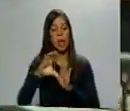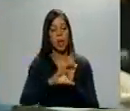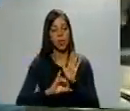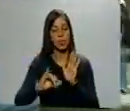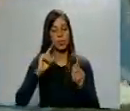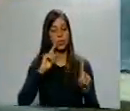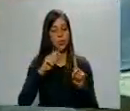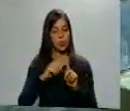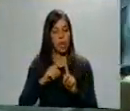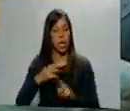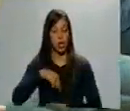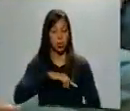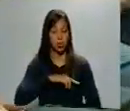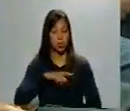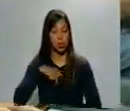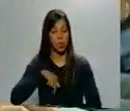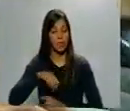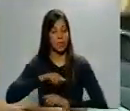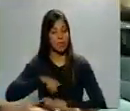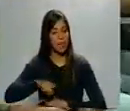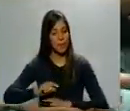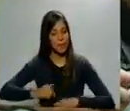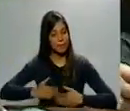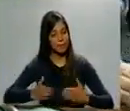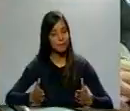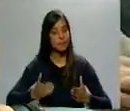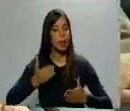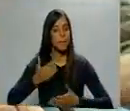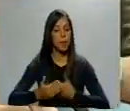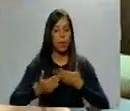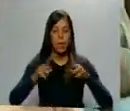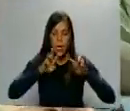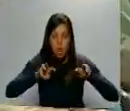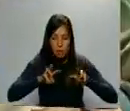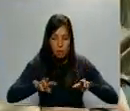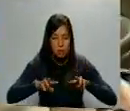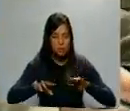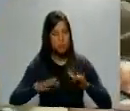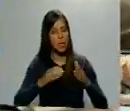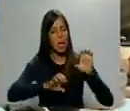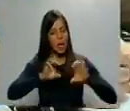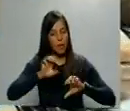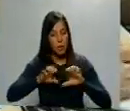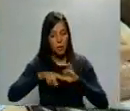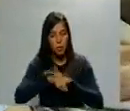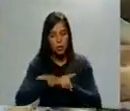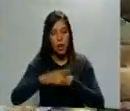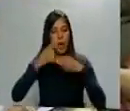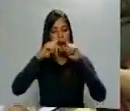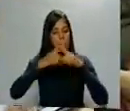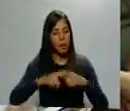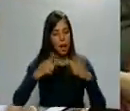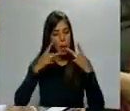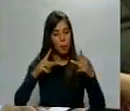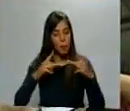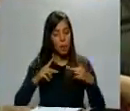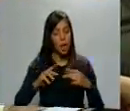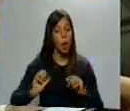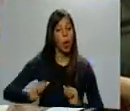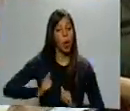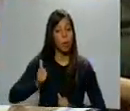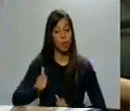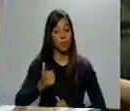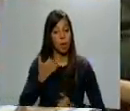Constituyente. Y desde ahí debe abrirse todo un proceso de revisión dentro de la administración pública. Esto es un espacio, una oportunidad que